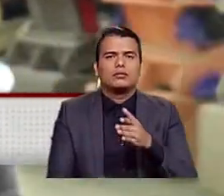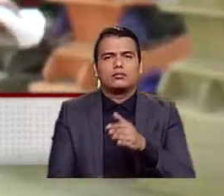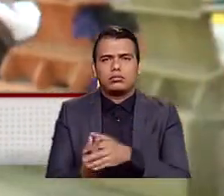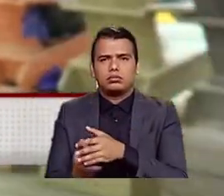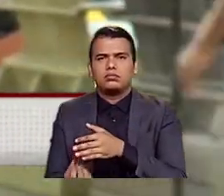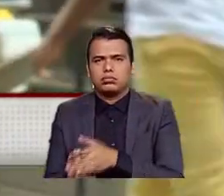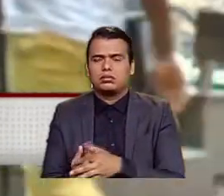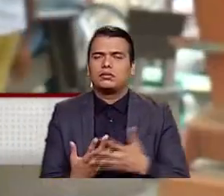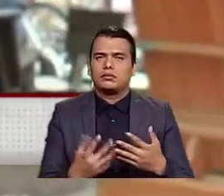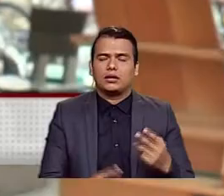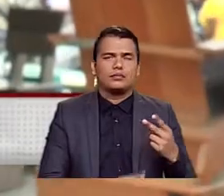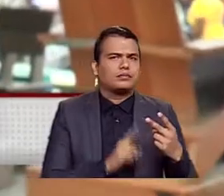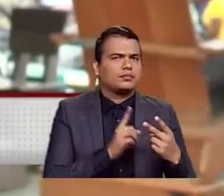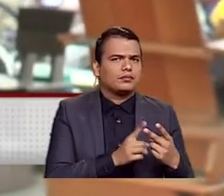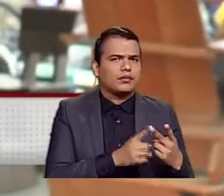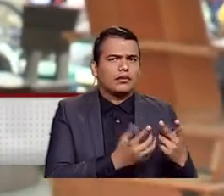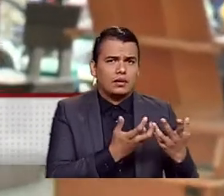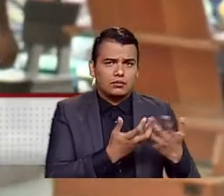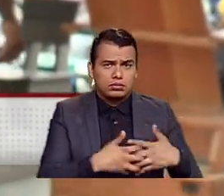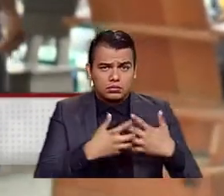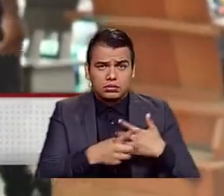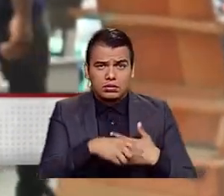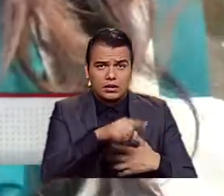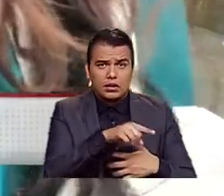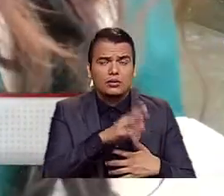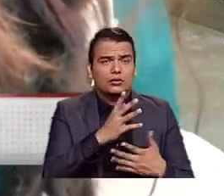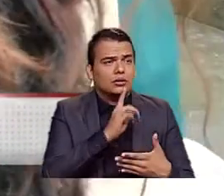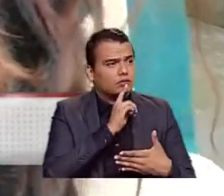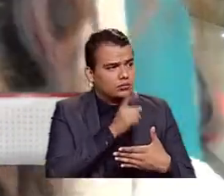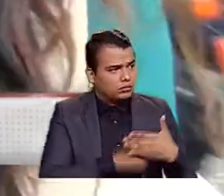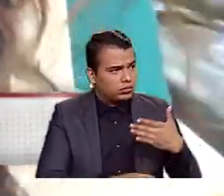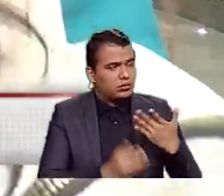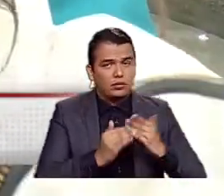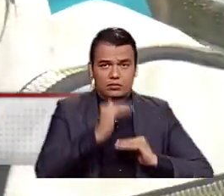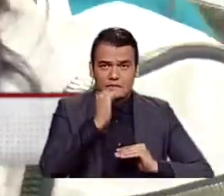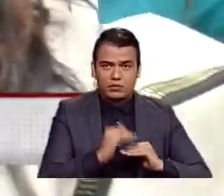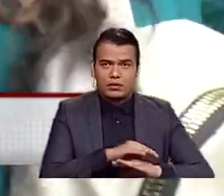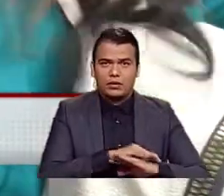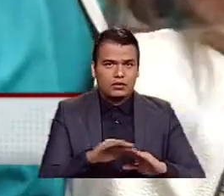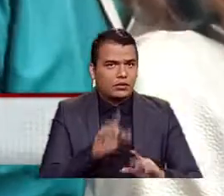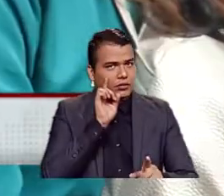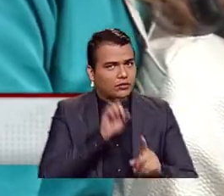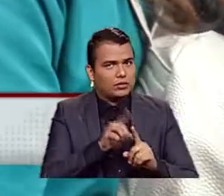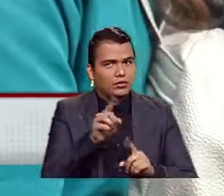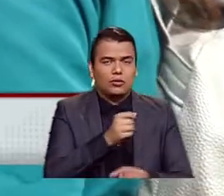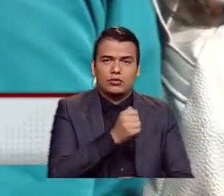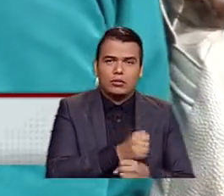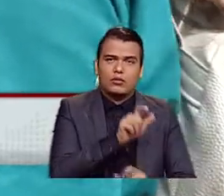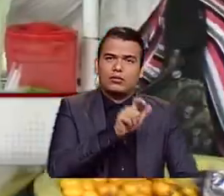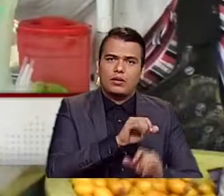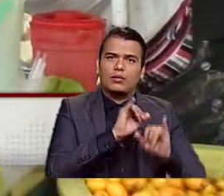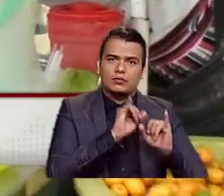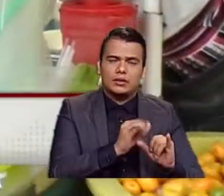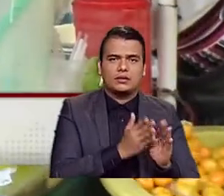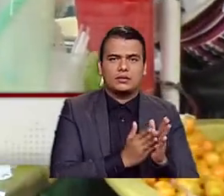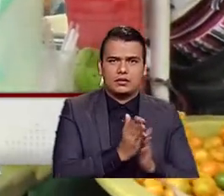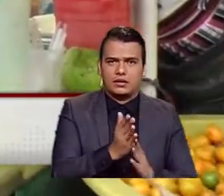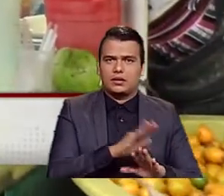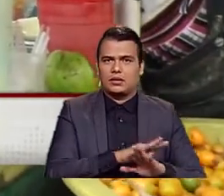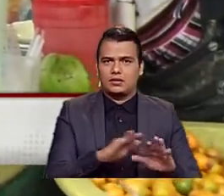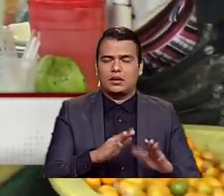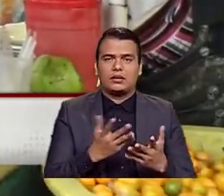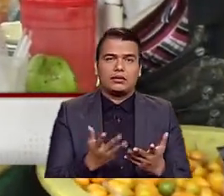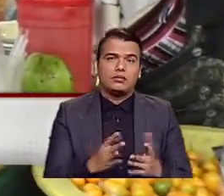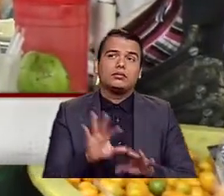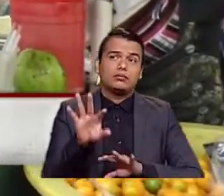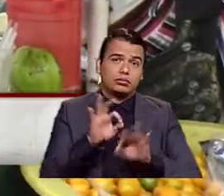a los empresarios para que si no contratan más empleados, al menos no echen los que ya están contratados. Y tres, darles incentivos tributarios a